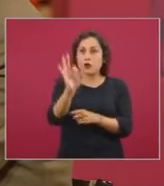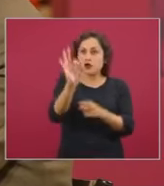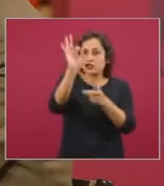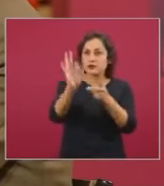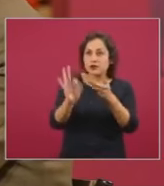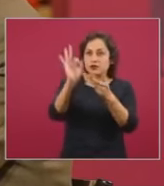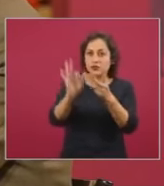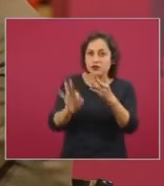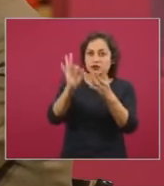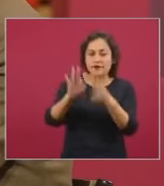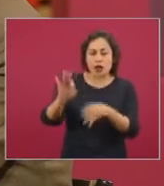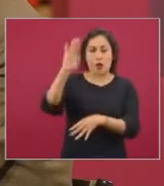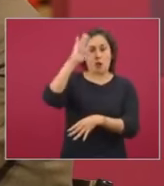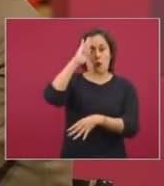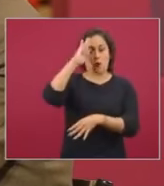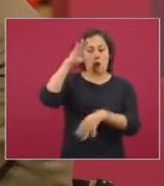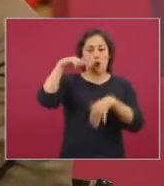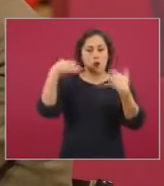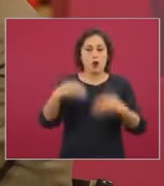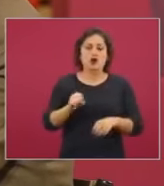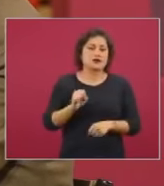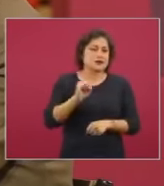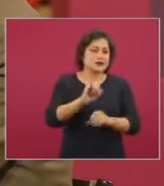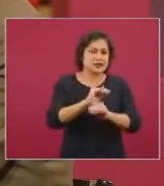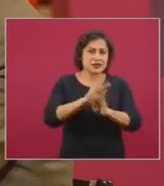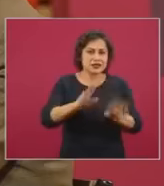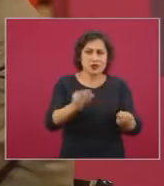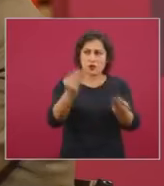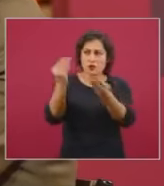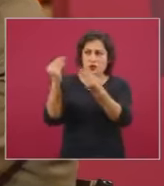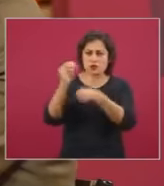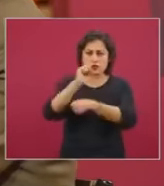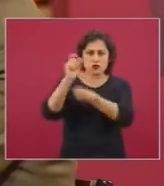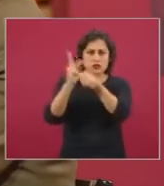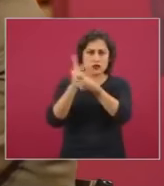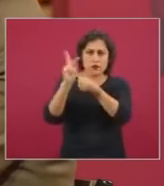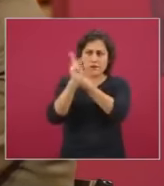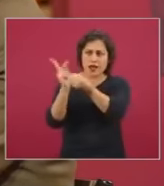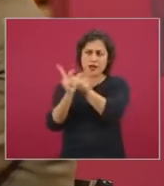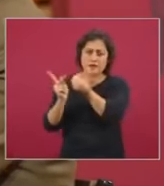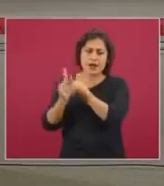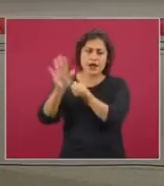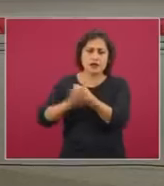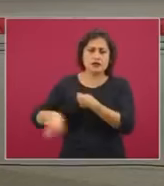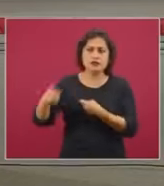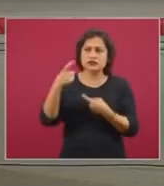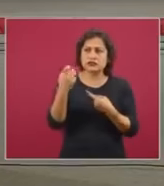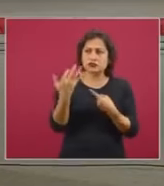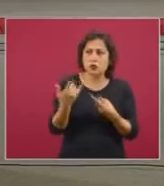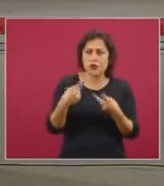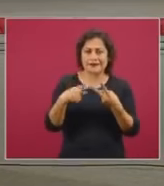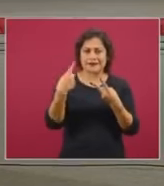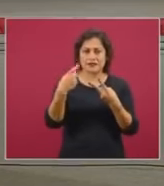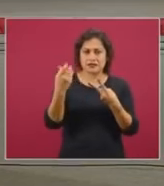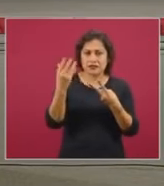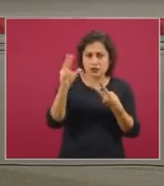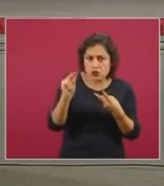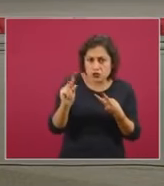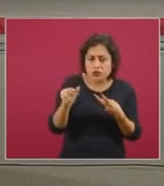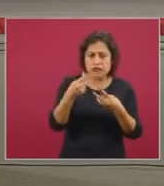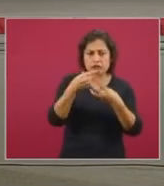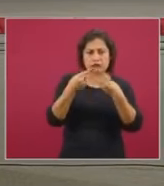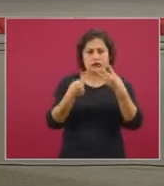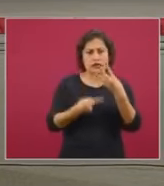excesos, muchos de los países europeos han llegado a semanas con 150, 180 porcentajes de exceso en una